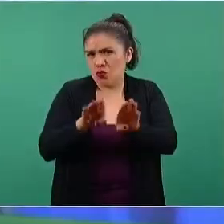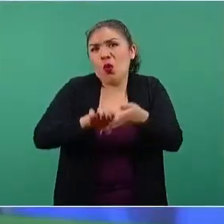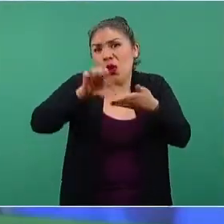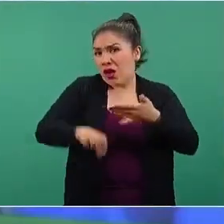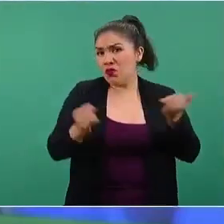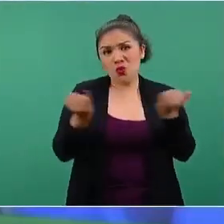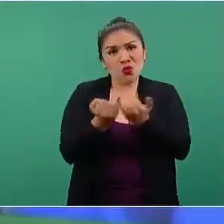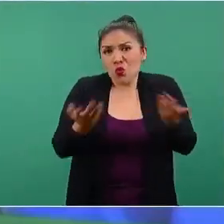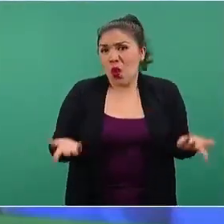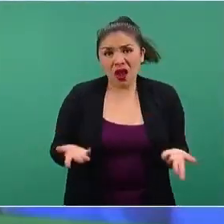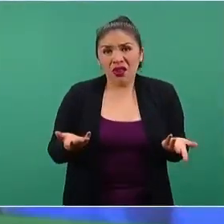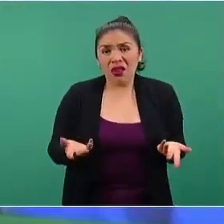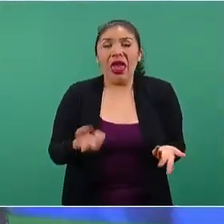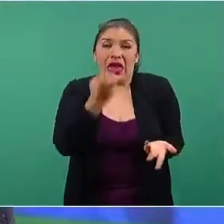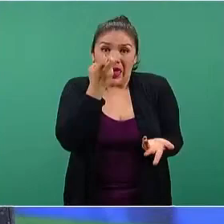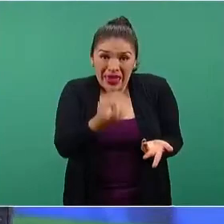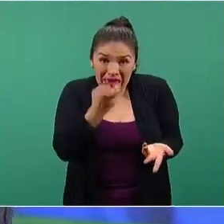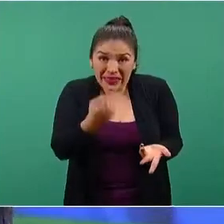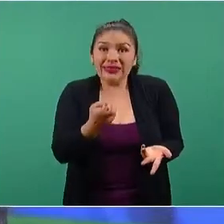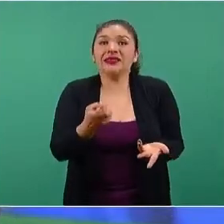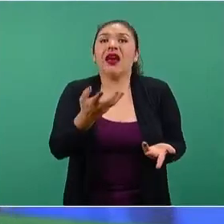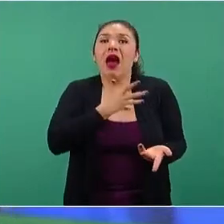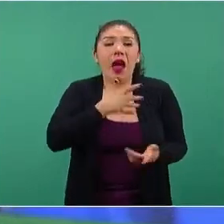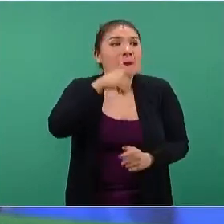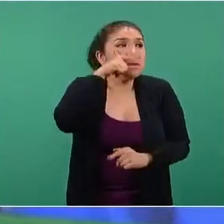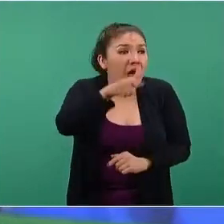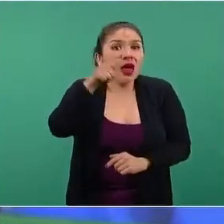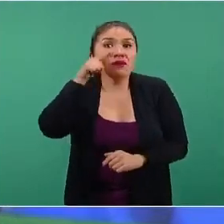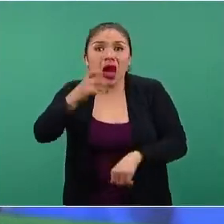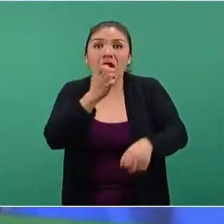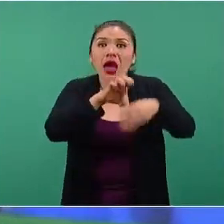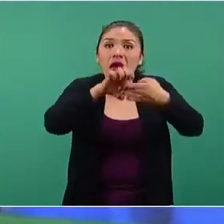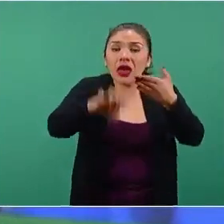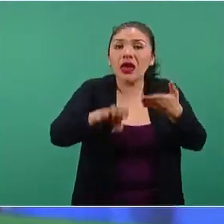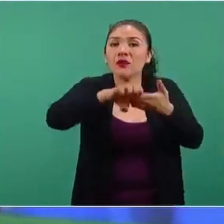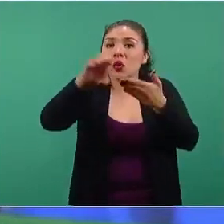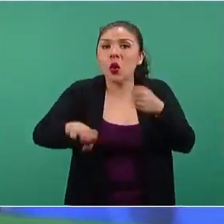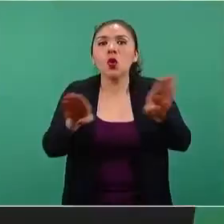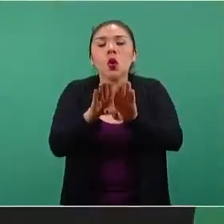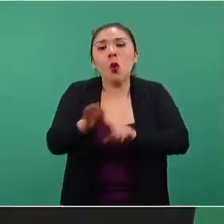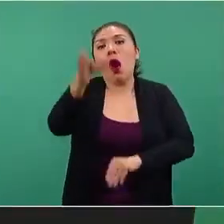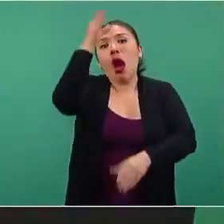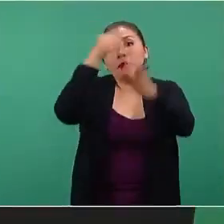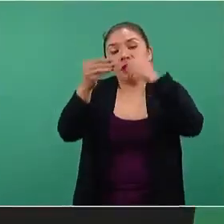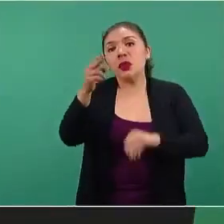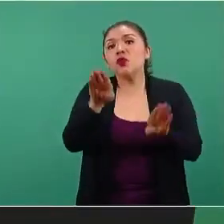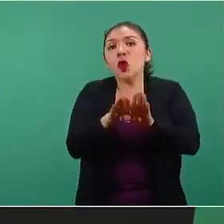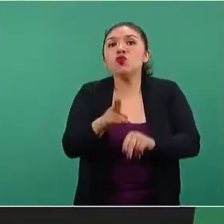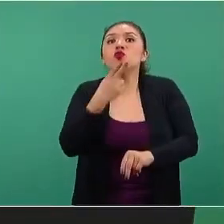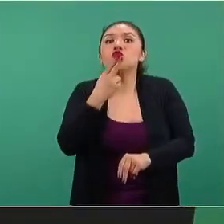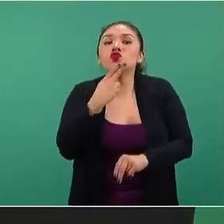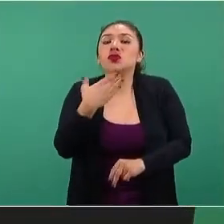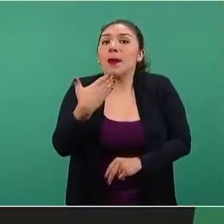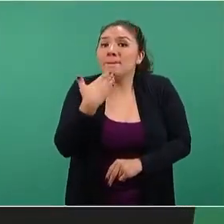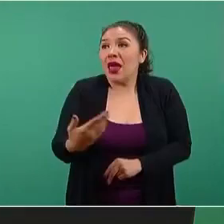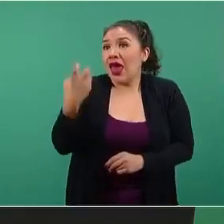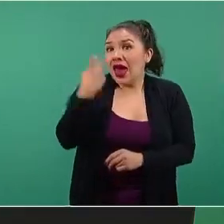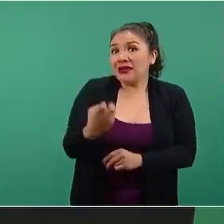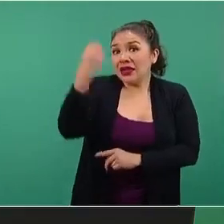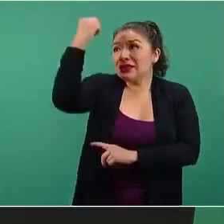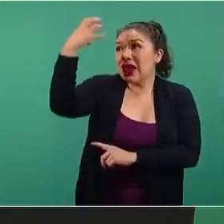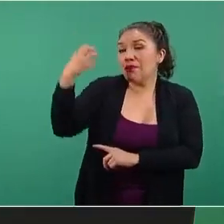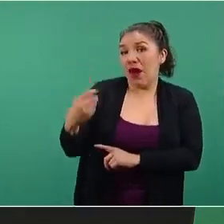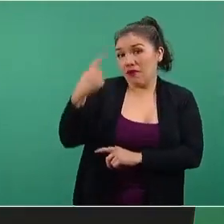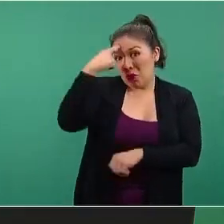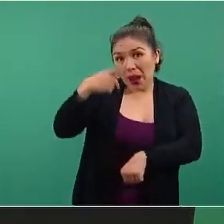ejemplo. Entonces, este tipo de ejemplos y lo que hemos aprendido para utilizar de forma correcta el semáforo de riesgo